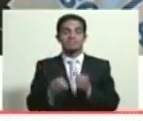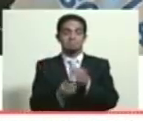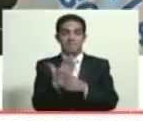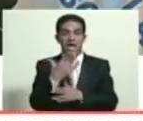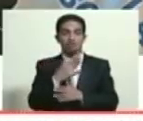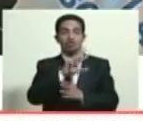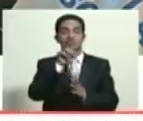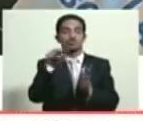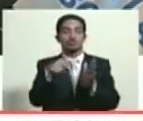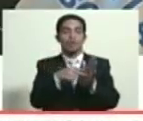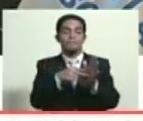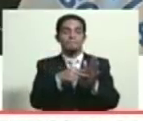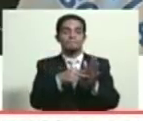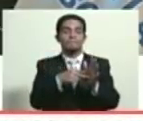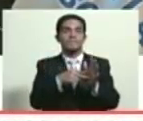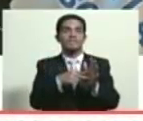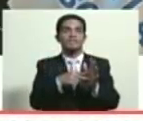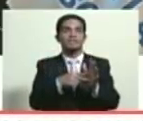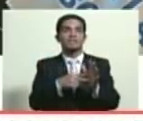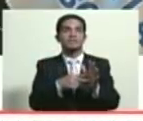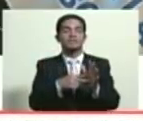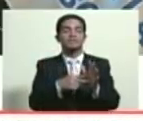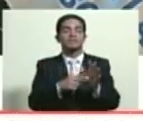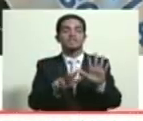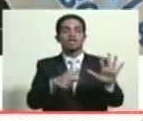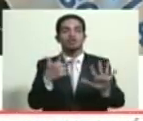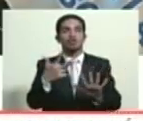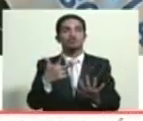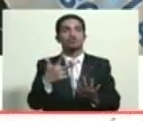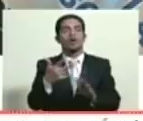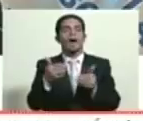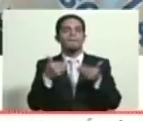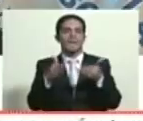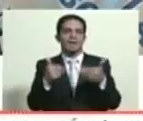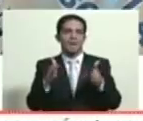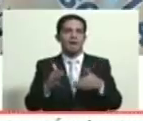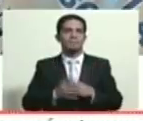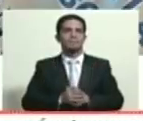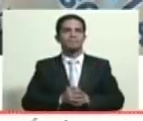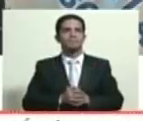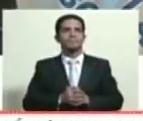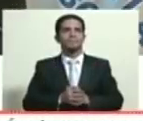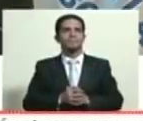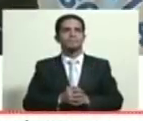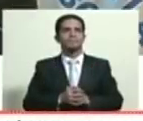24-5-2008, un día, vía Panamá, 18.